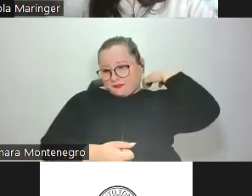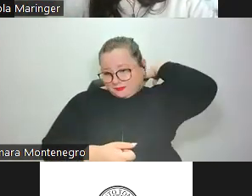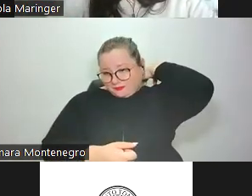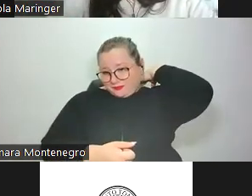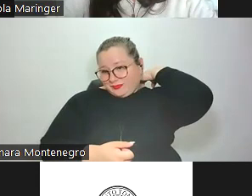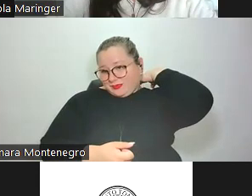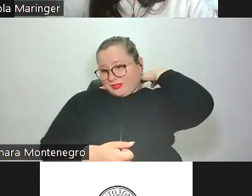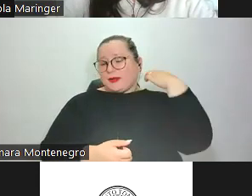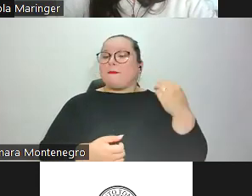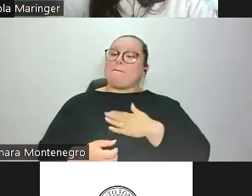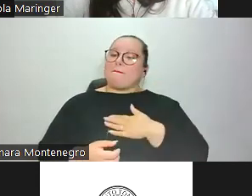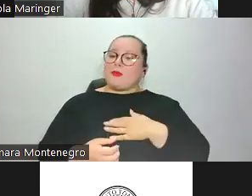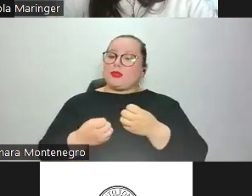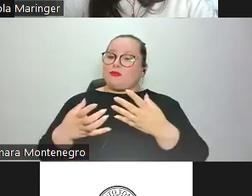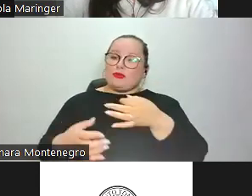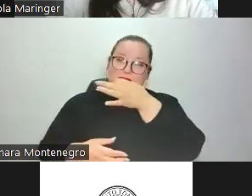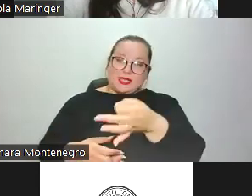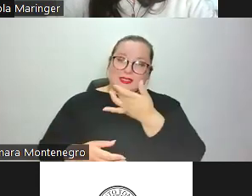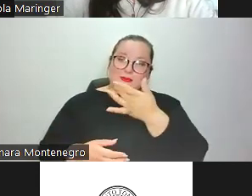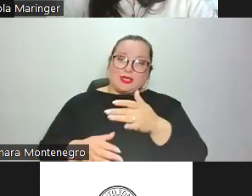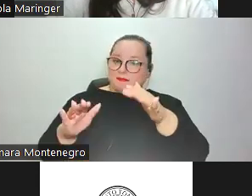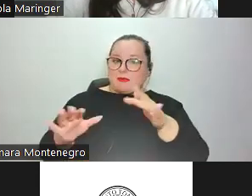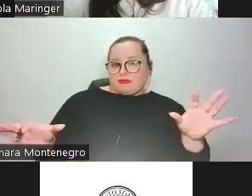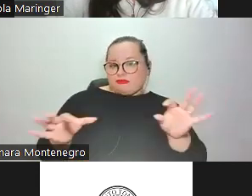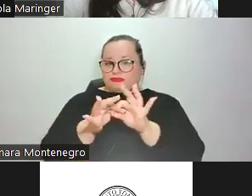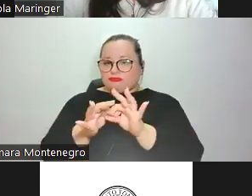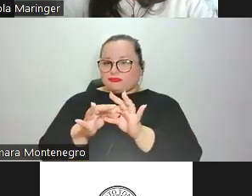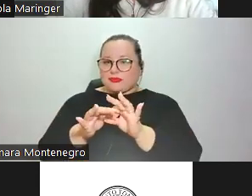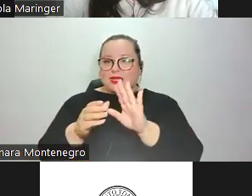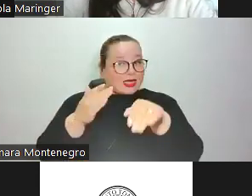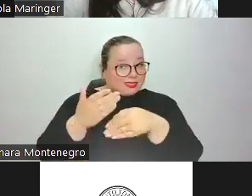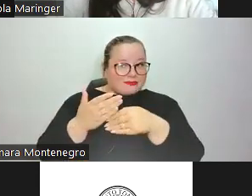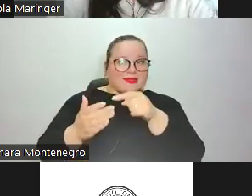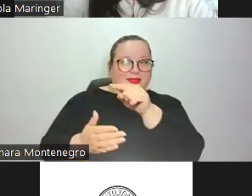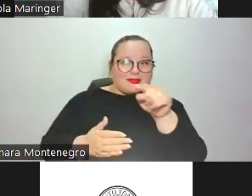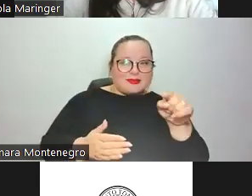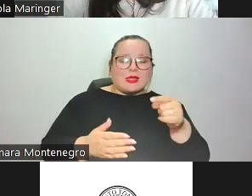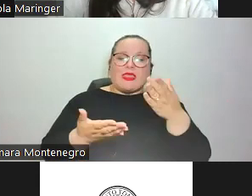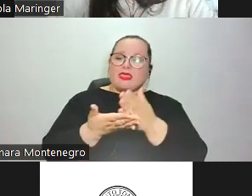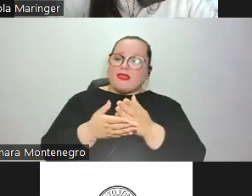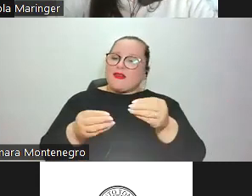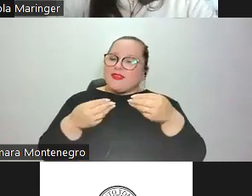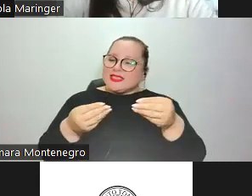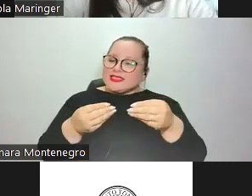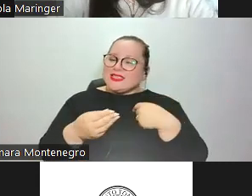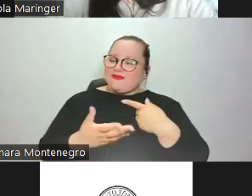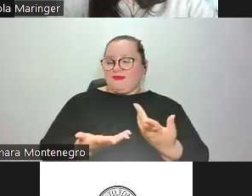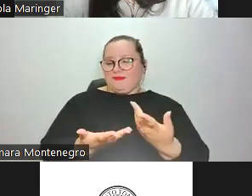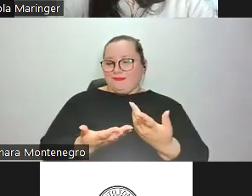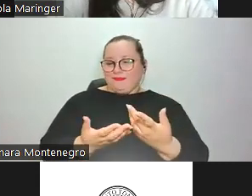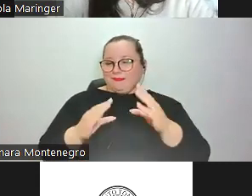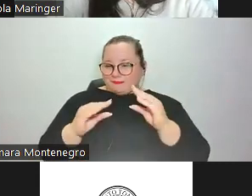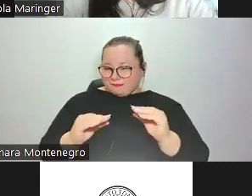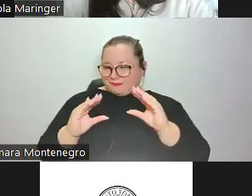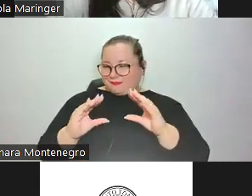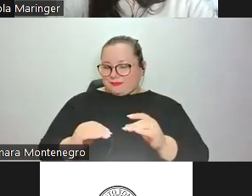porque como recapitulando lo que tú acabas de decir, tiene que ver entonces con que hay que ser más flexible, ¿cierto? Y no solamente